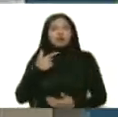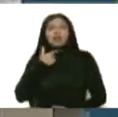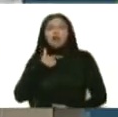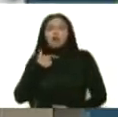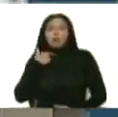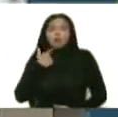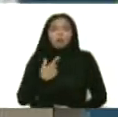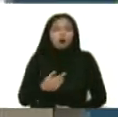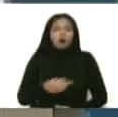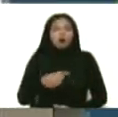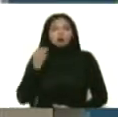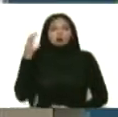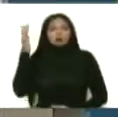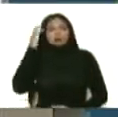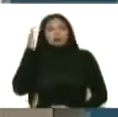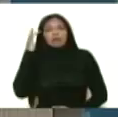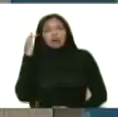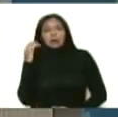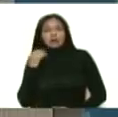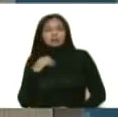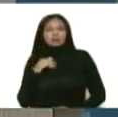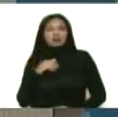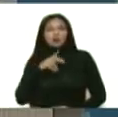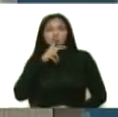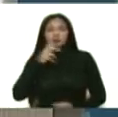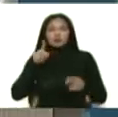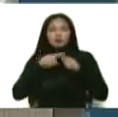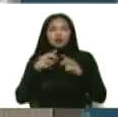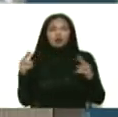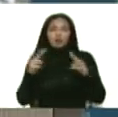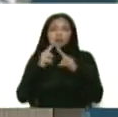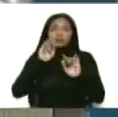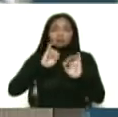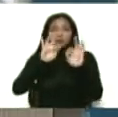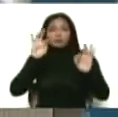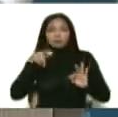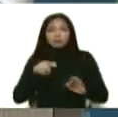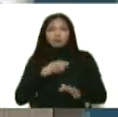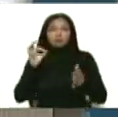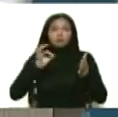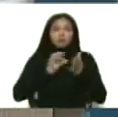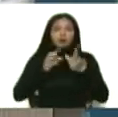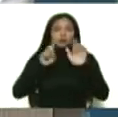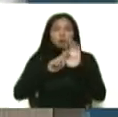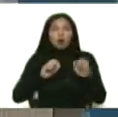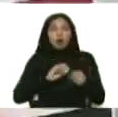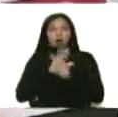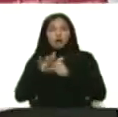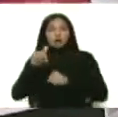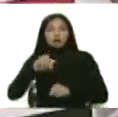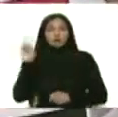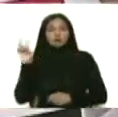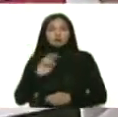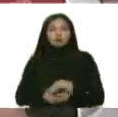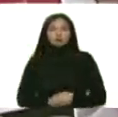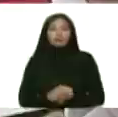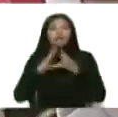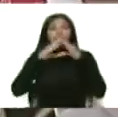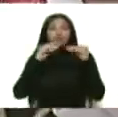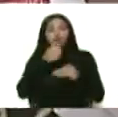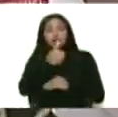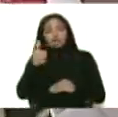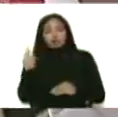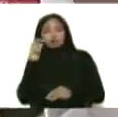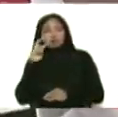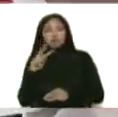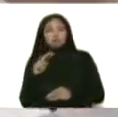garganta, dolor de cabeza, diarrea, que es un síntoma que aparece también en el caso de los infectados por COVID-19 en Venezuela, y a todos ellos se les